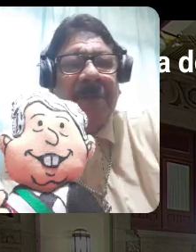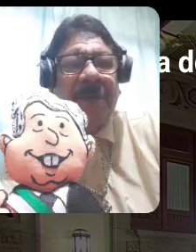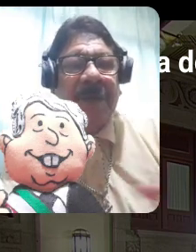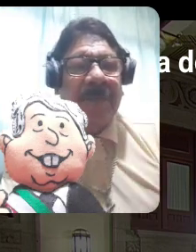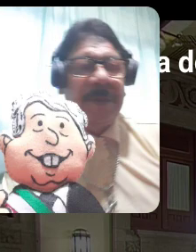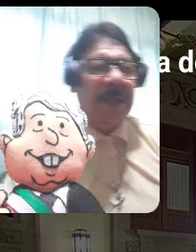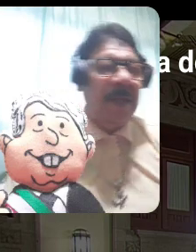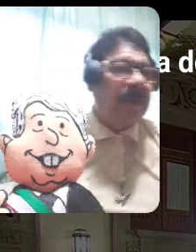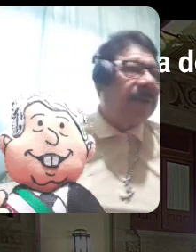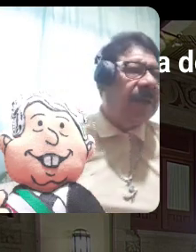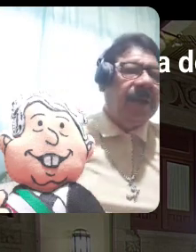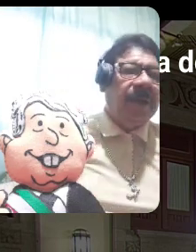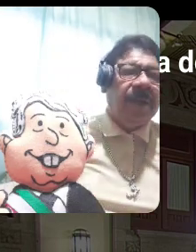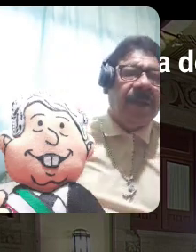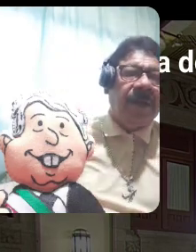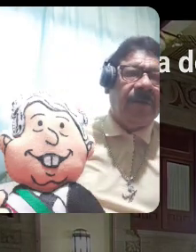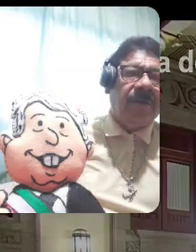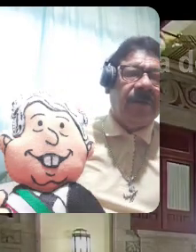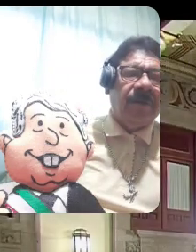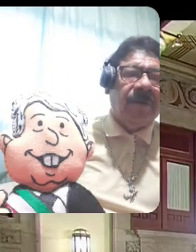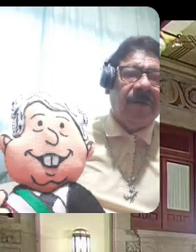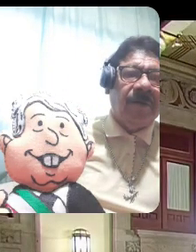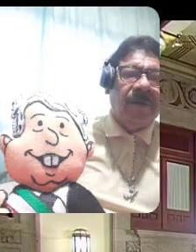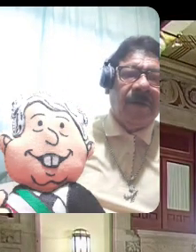está a punto de comenzar la mañanera de